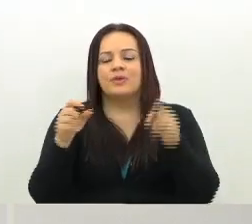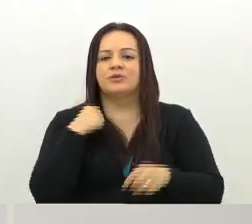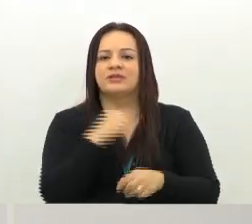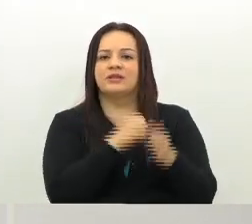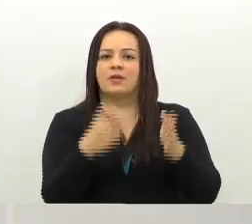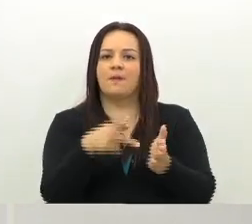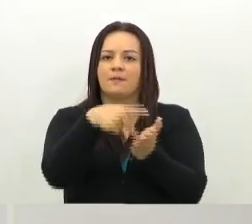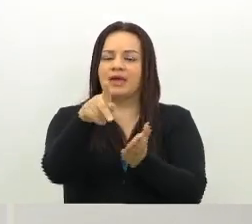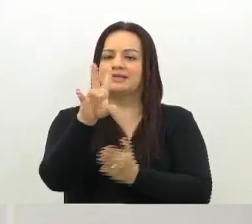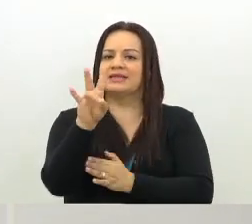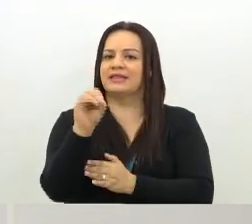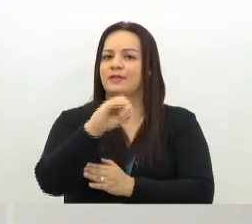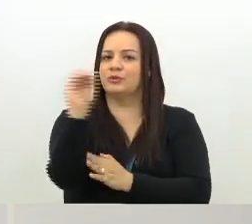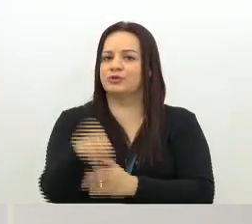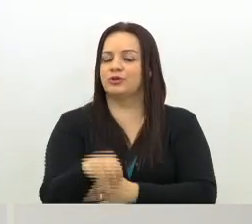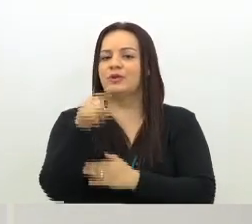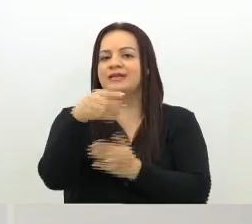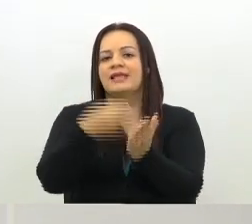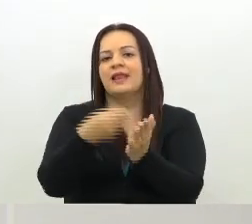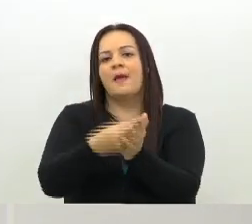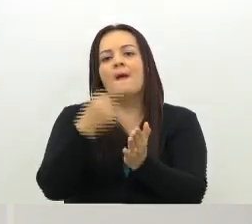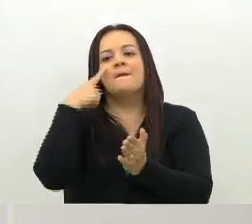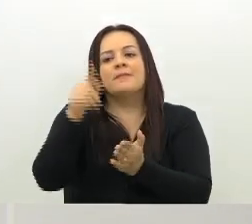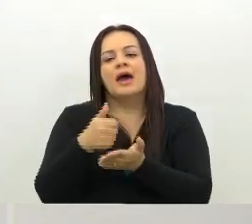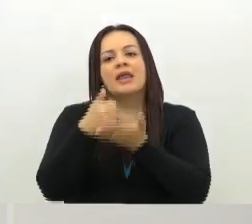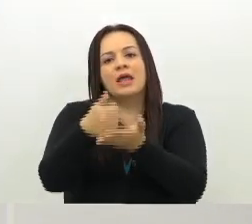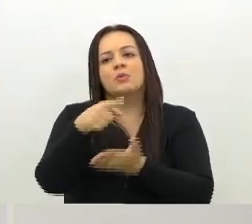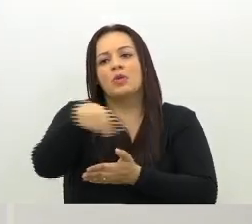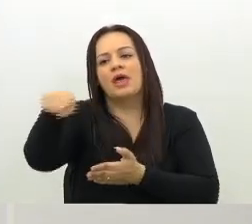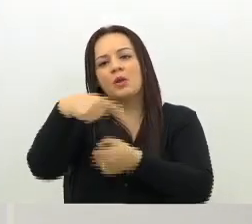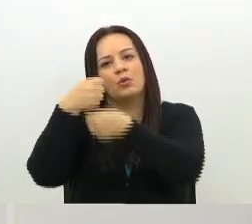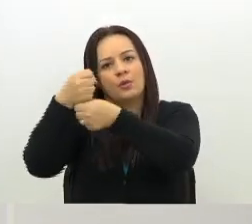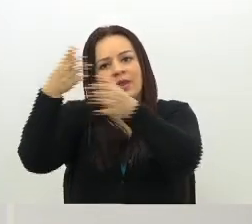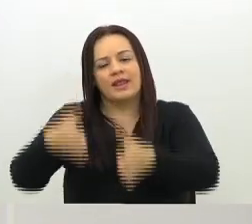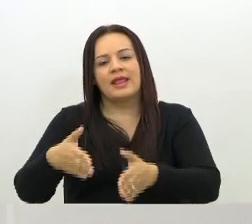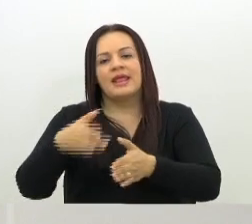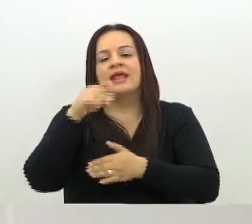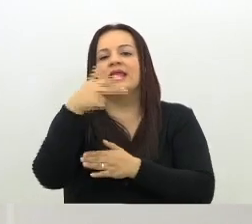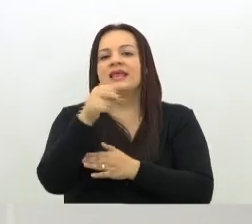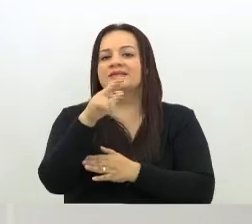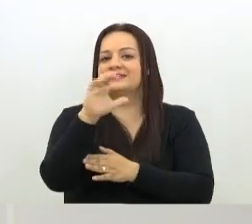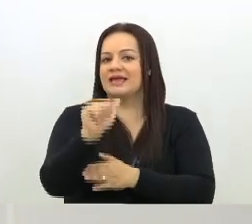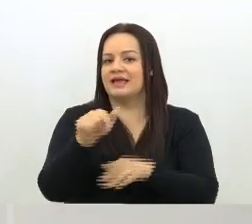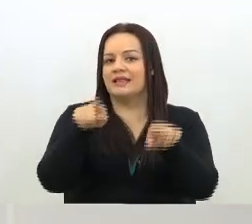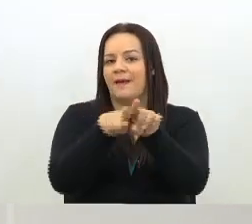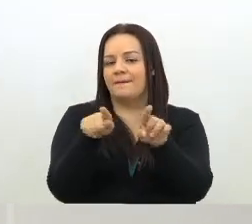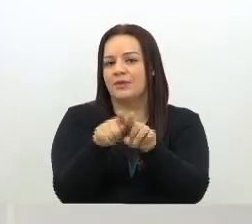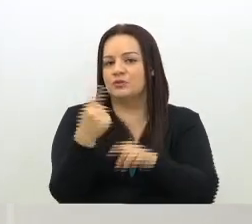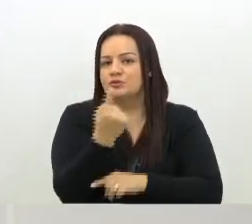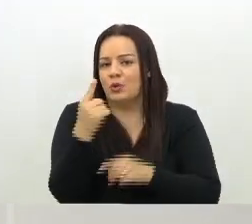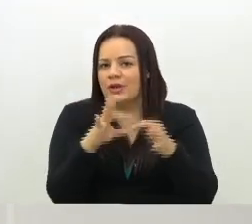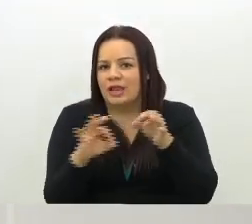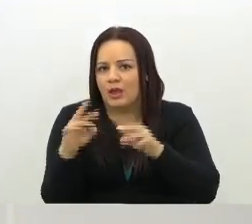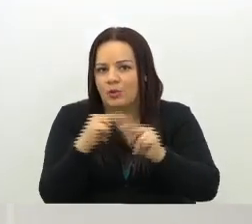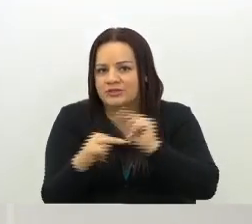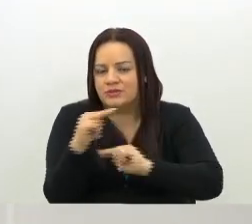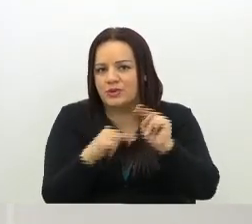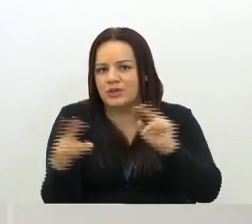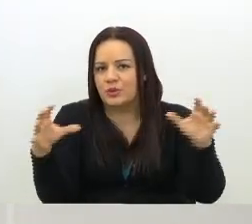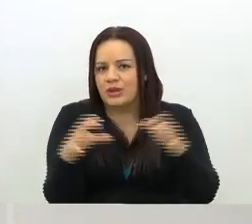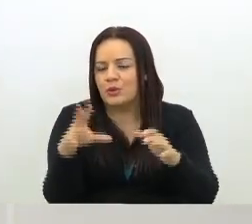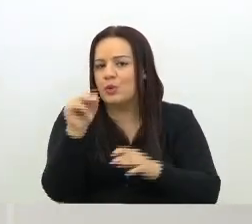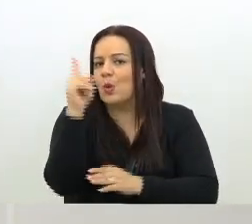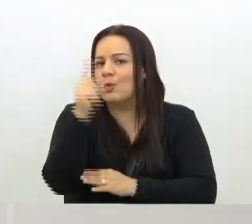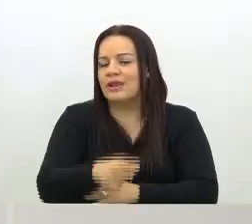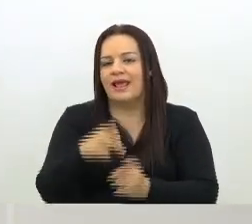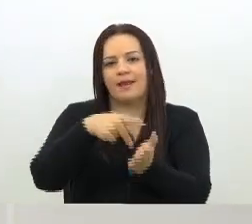el 70% del salario con el fin de compensar a los huelguistas. En la República Checa, la legislación sobre negociaciones colectivas tampoco obliga al